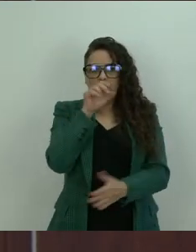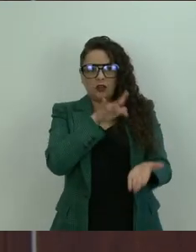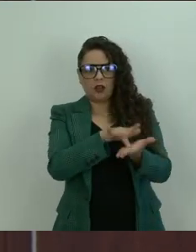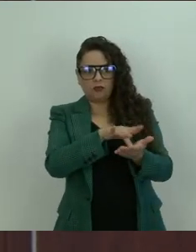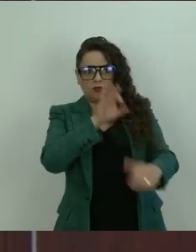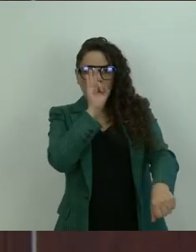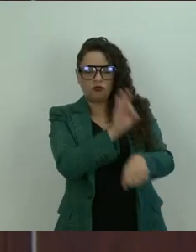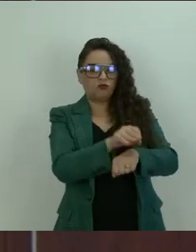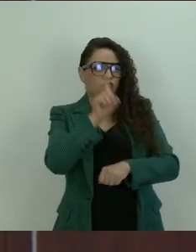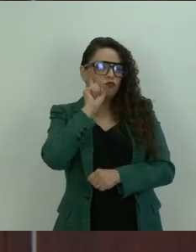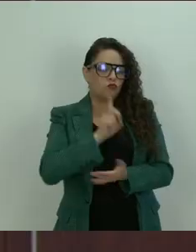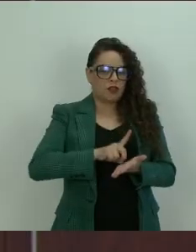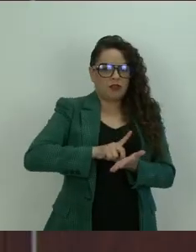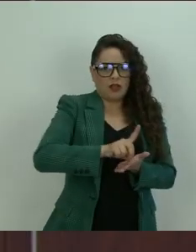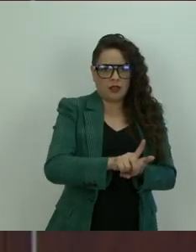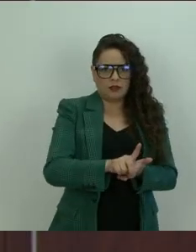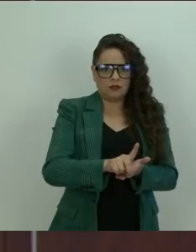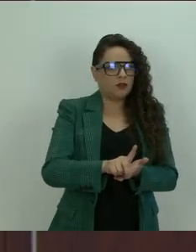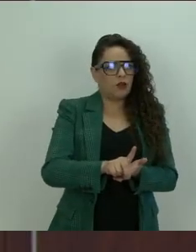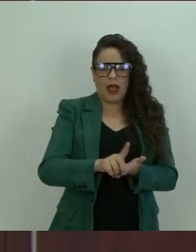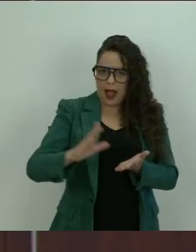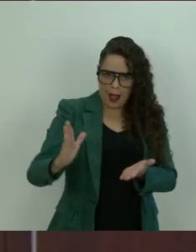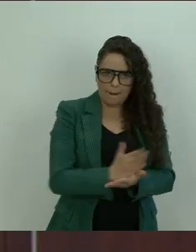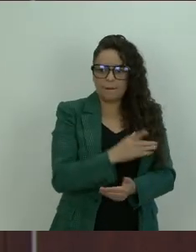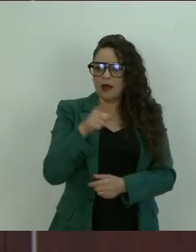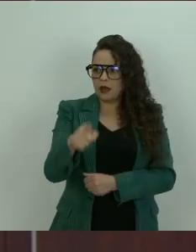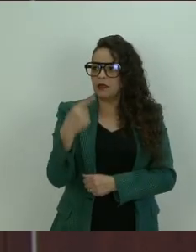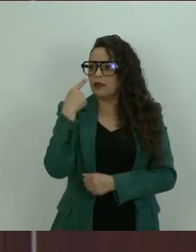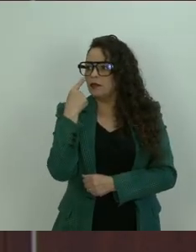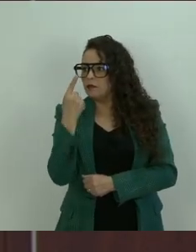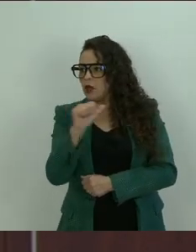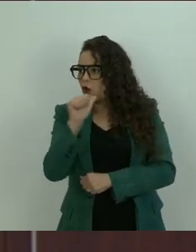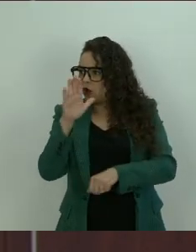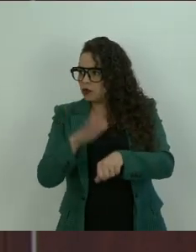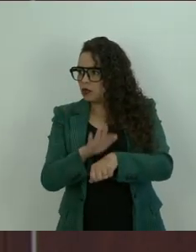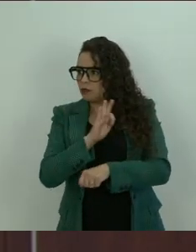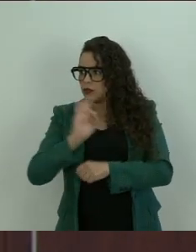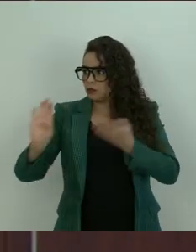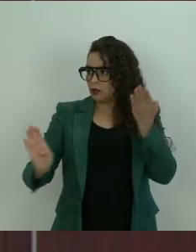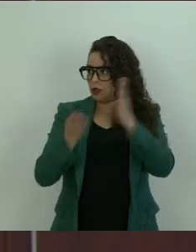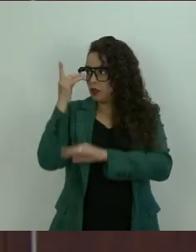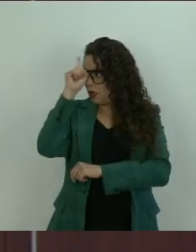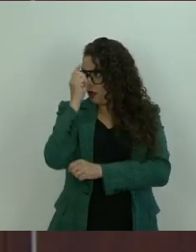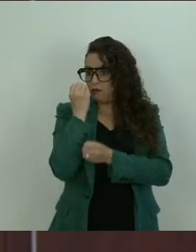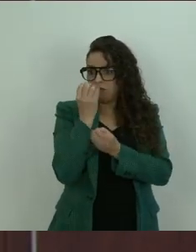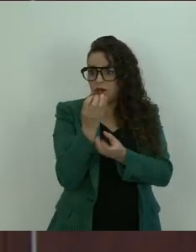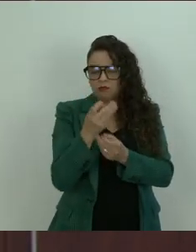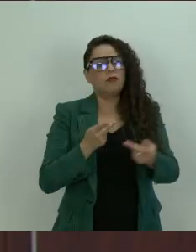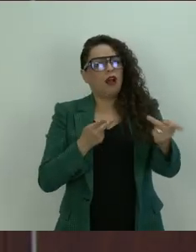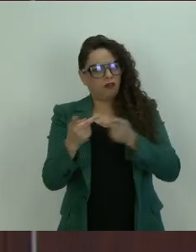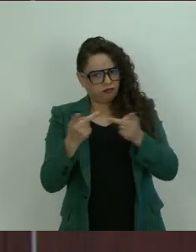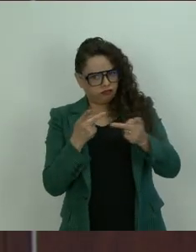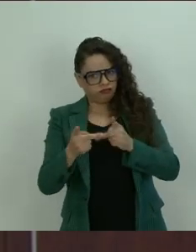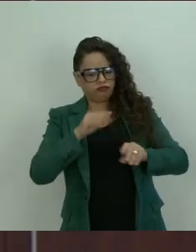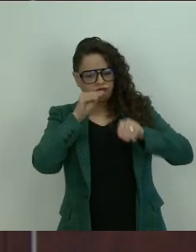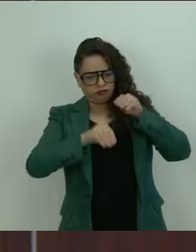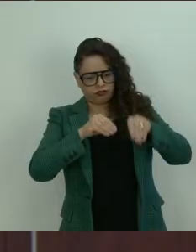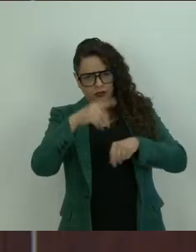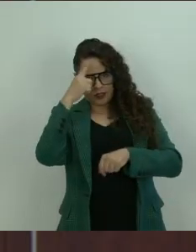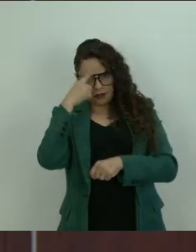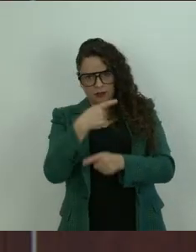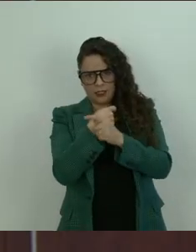se dedica a ver qué recomendaciones generales se pueden dar a todo el mundo. Lo curioso de esta Recomendación